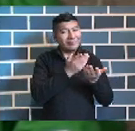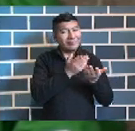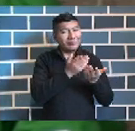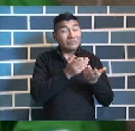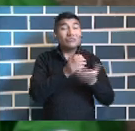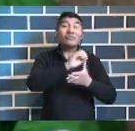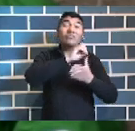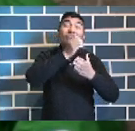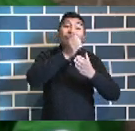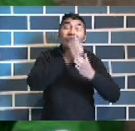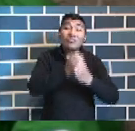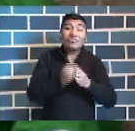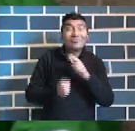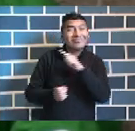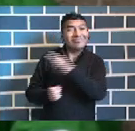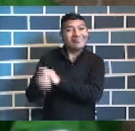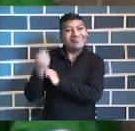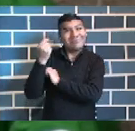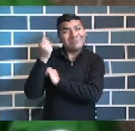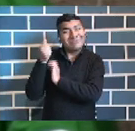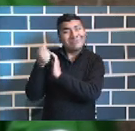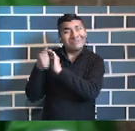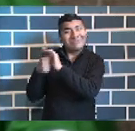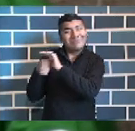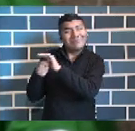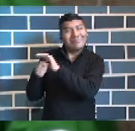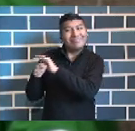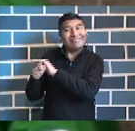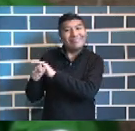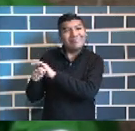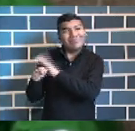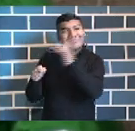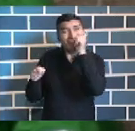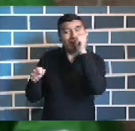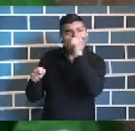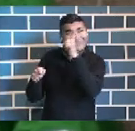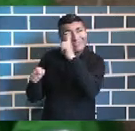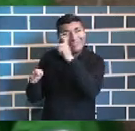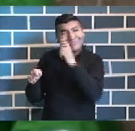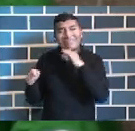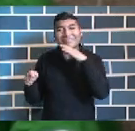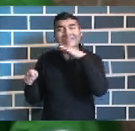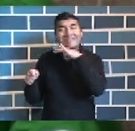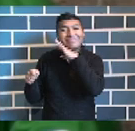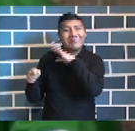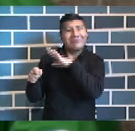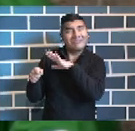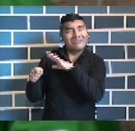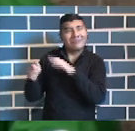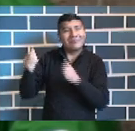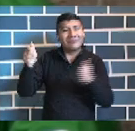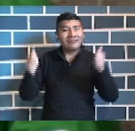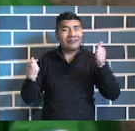¿O de situaciones ilícitas, incorrectas, corruptas?